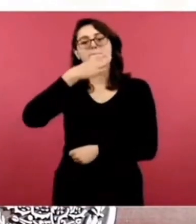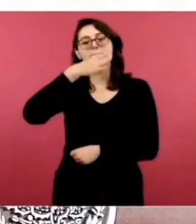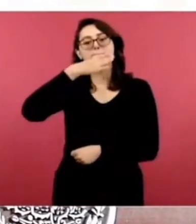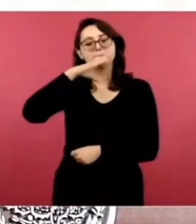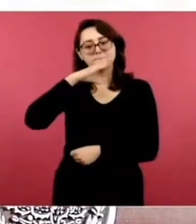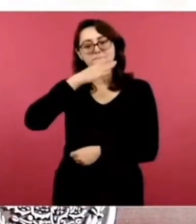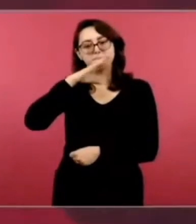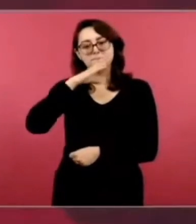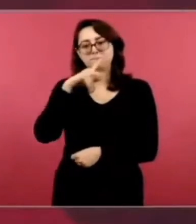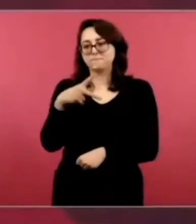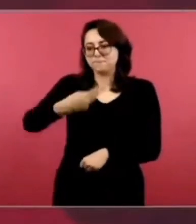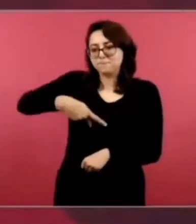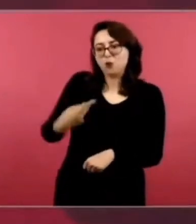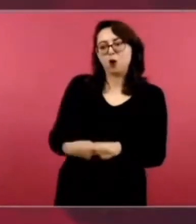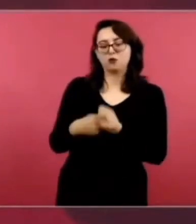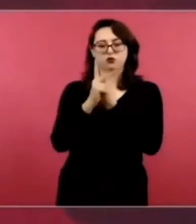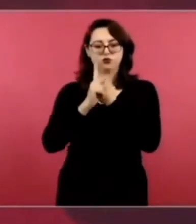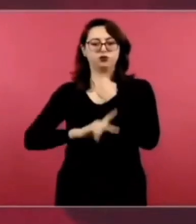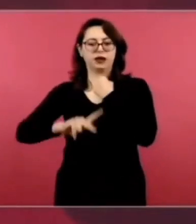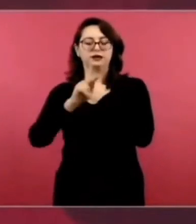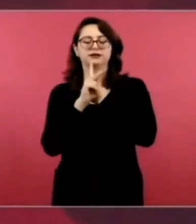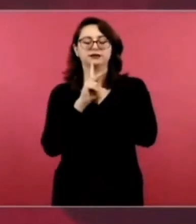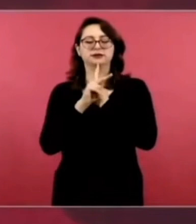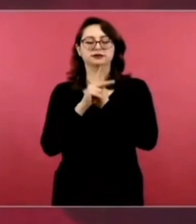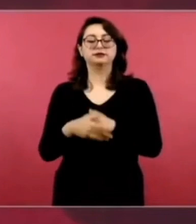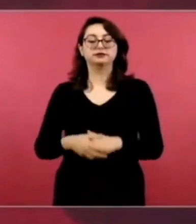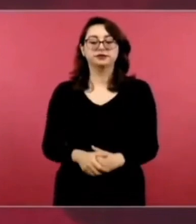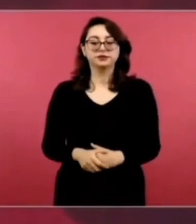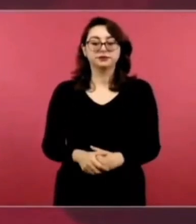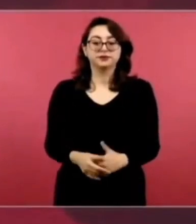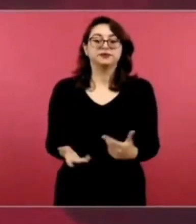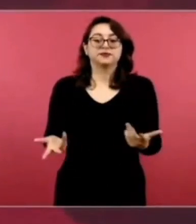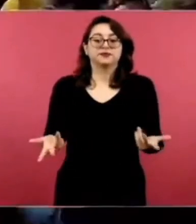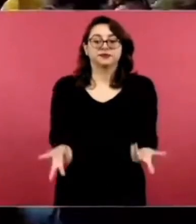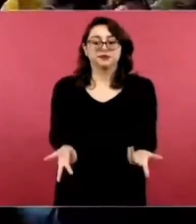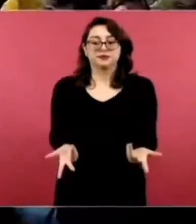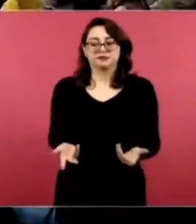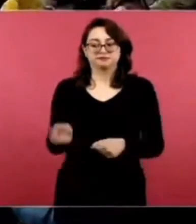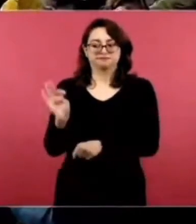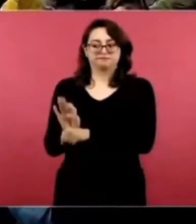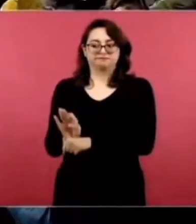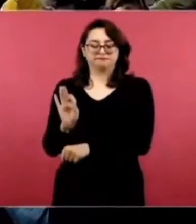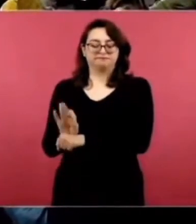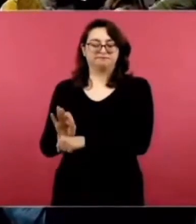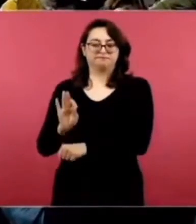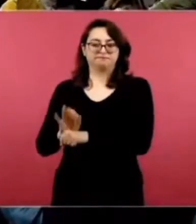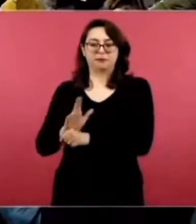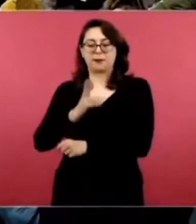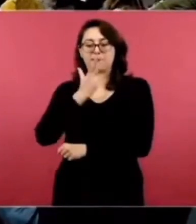no hay país. Entonces, nosotros estamos obligados a cuidar